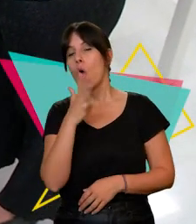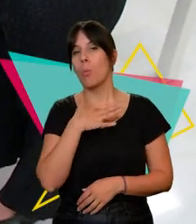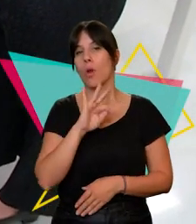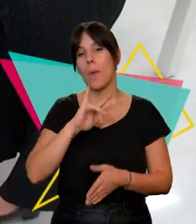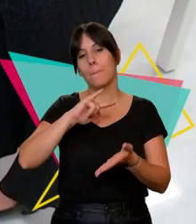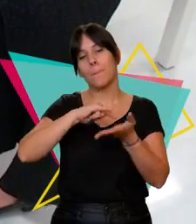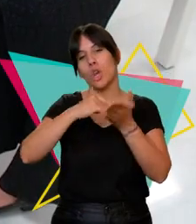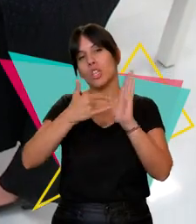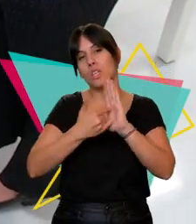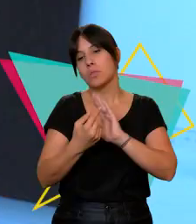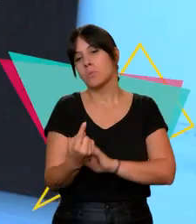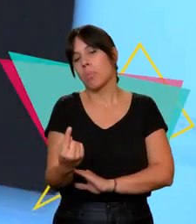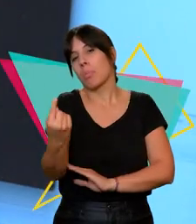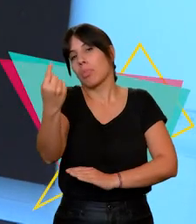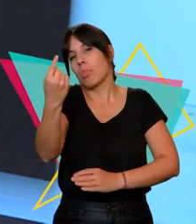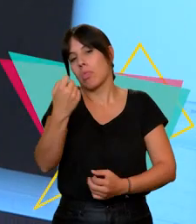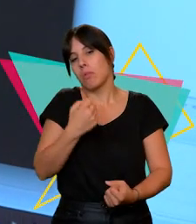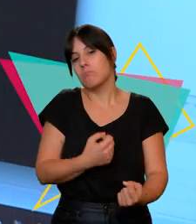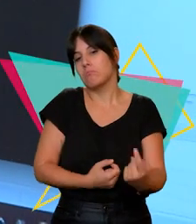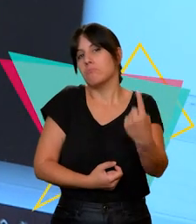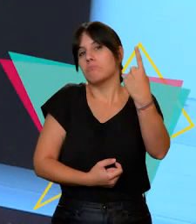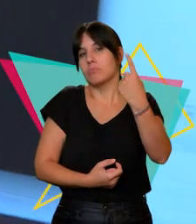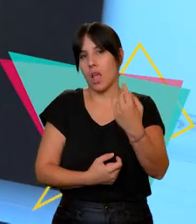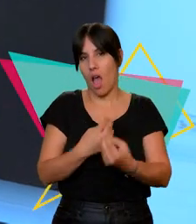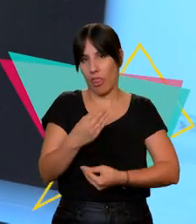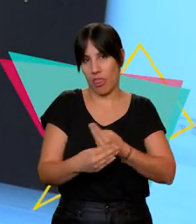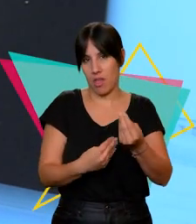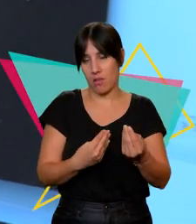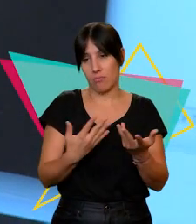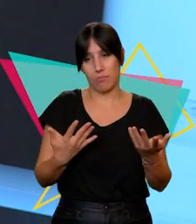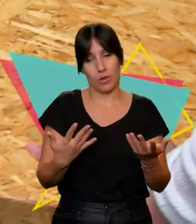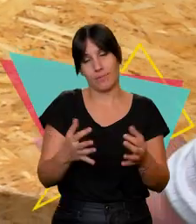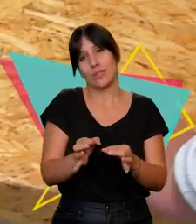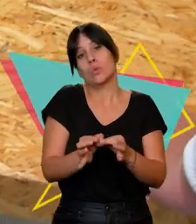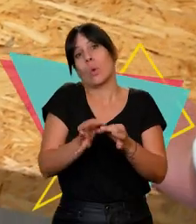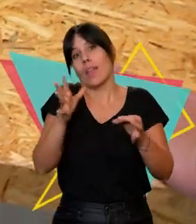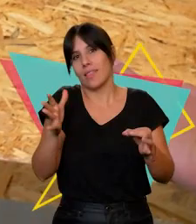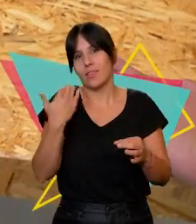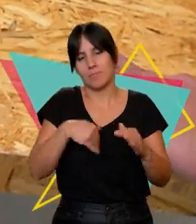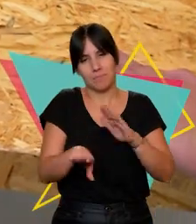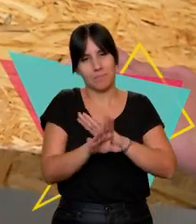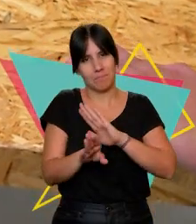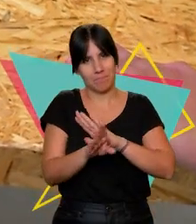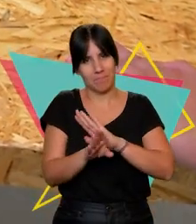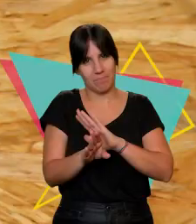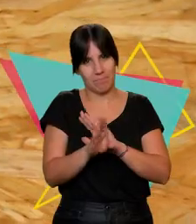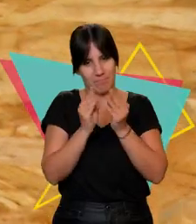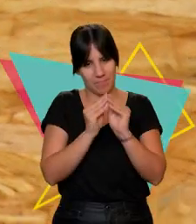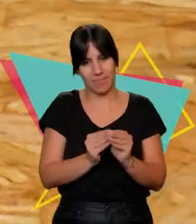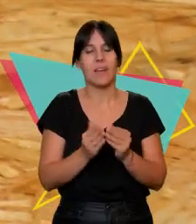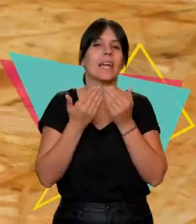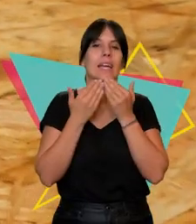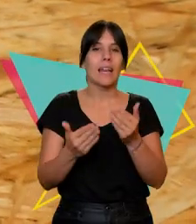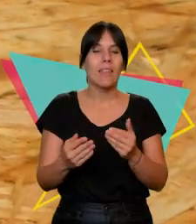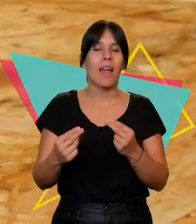proyectos muy, muy puntuales que sí que se desarrollan, pero afortunadamente he podido continuarlo gracias a